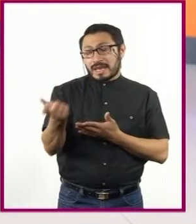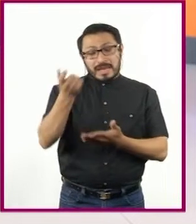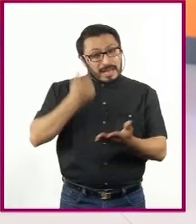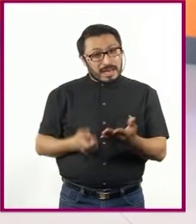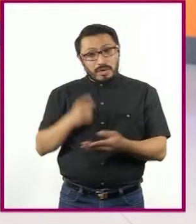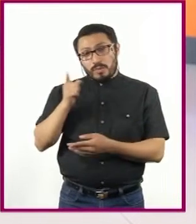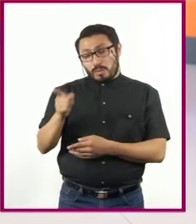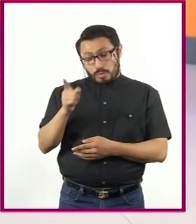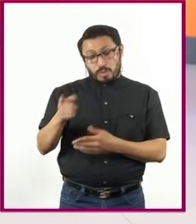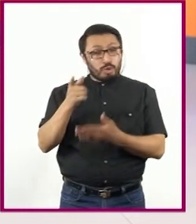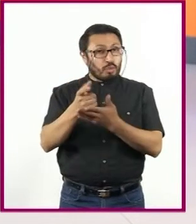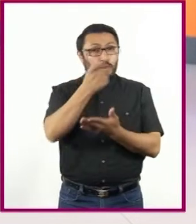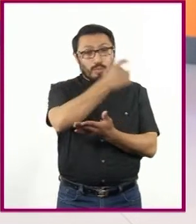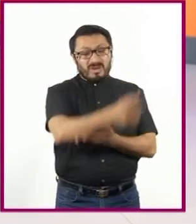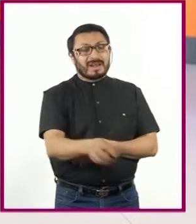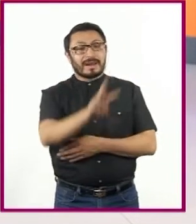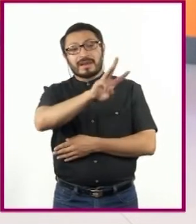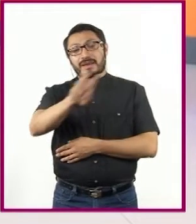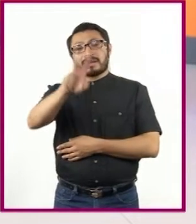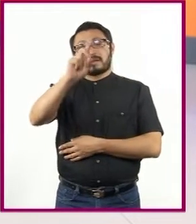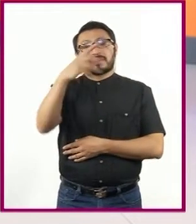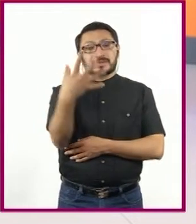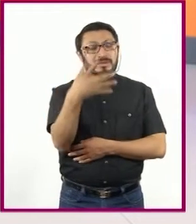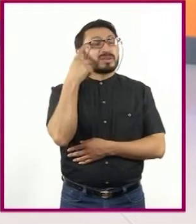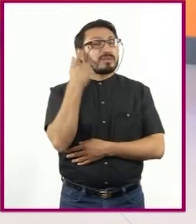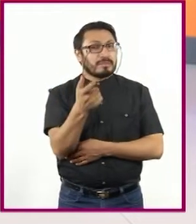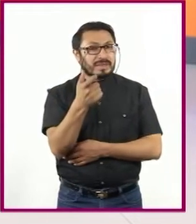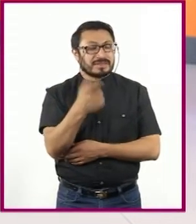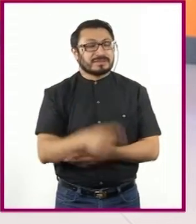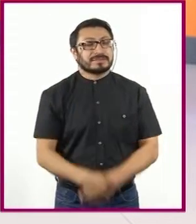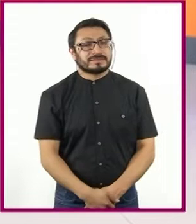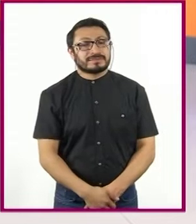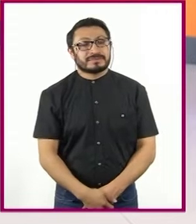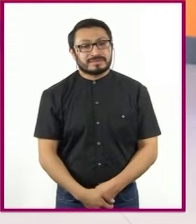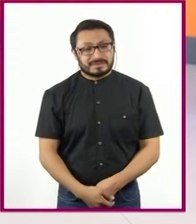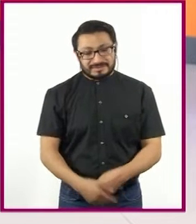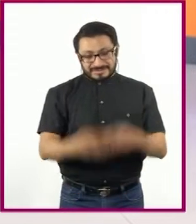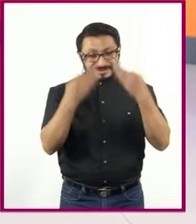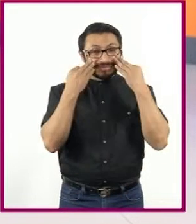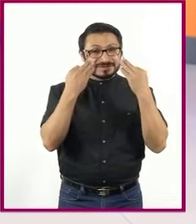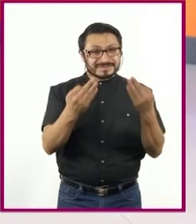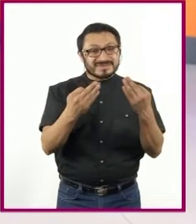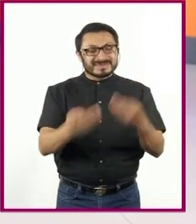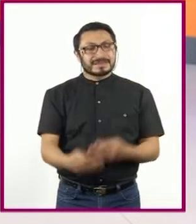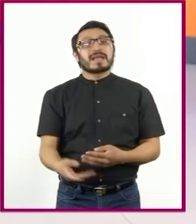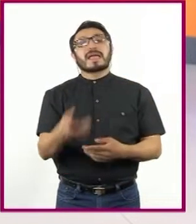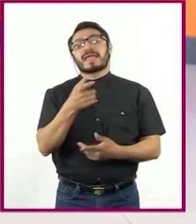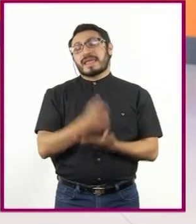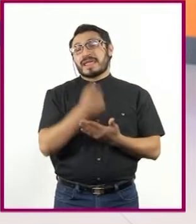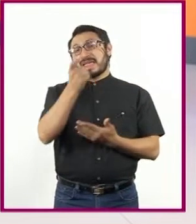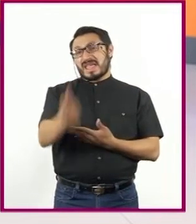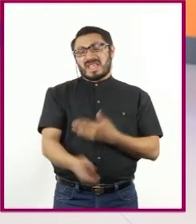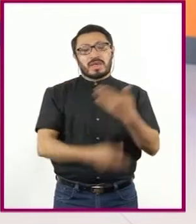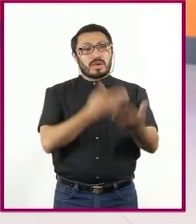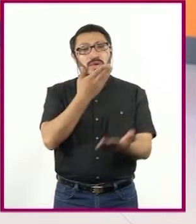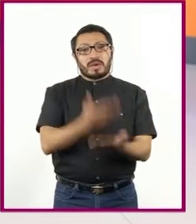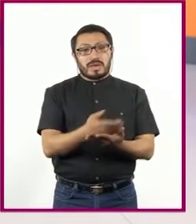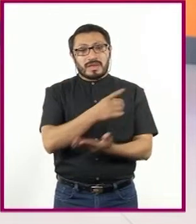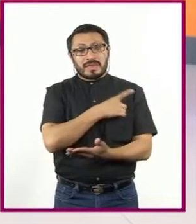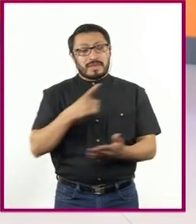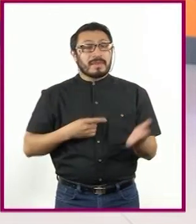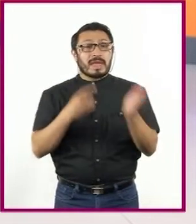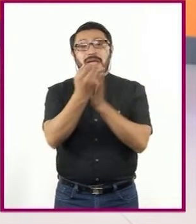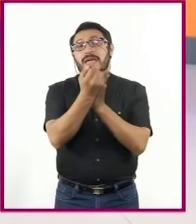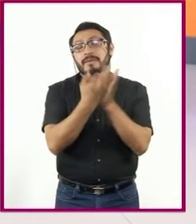hacerle a Leslie es de 335 pesos. Como podemos ver, el cobro del servicio debió ser